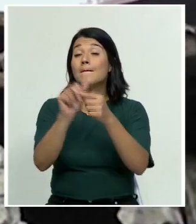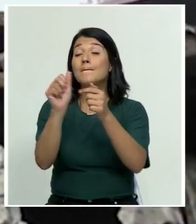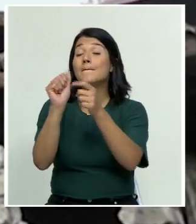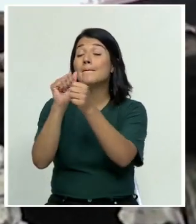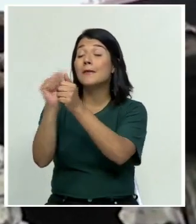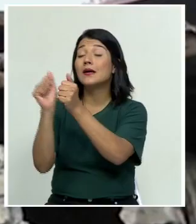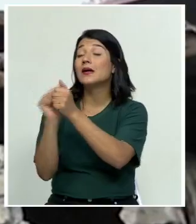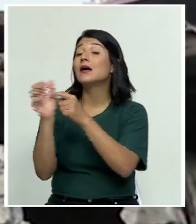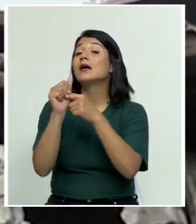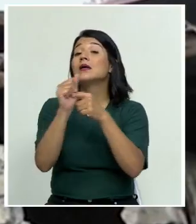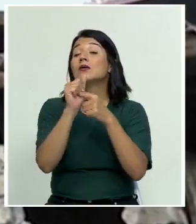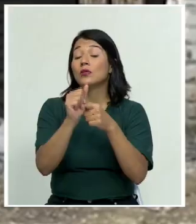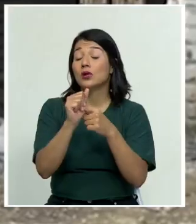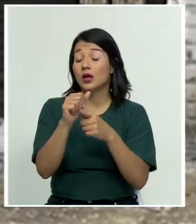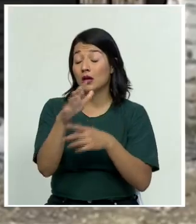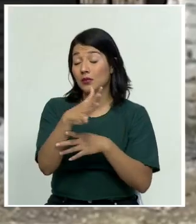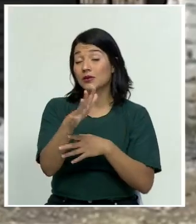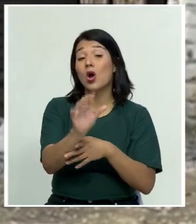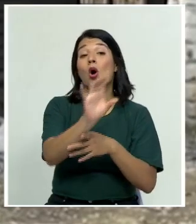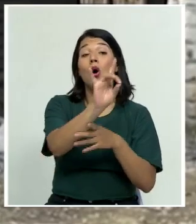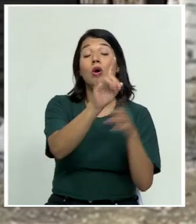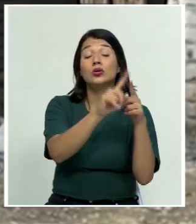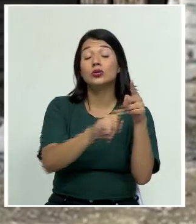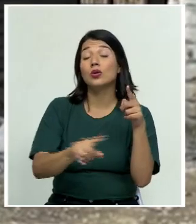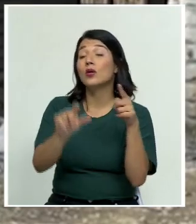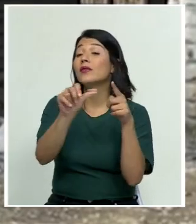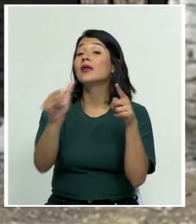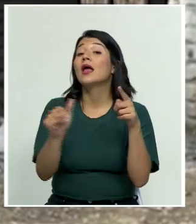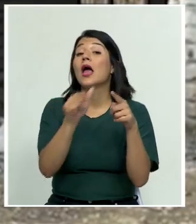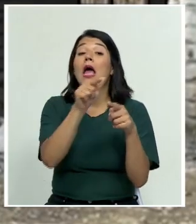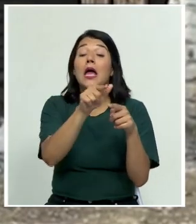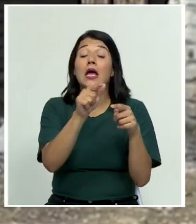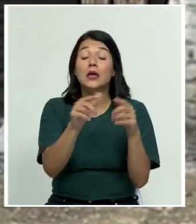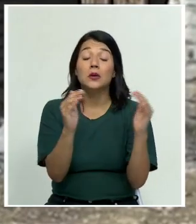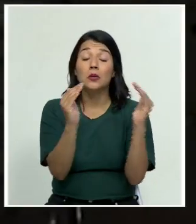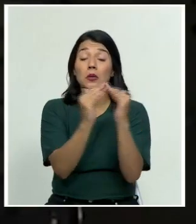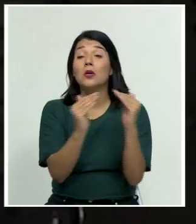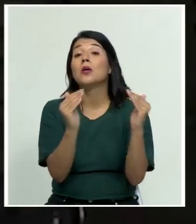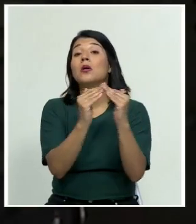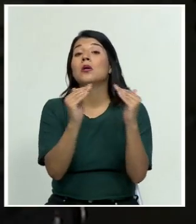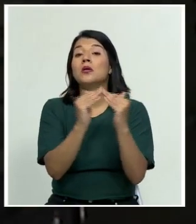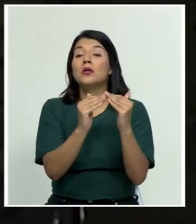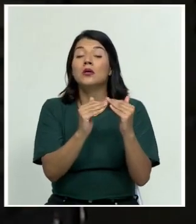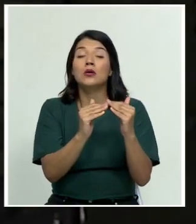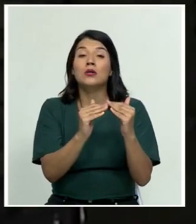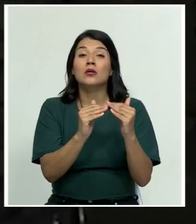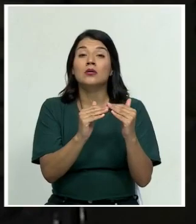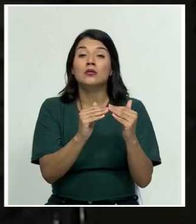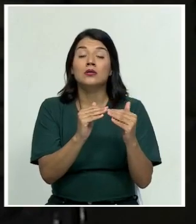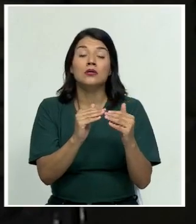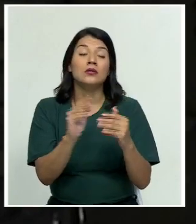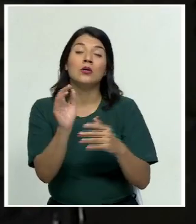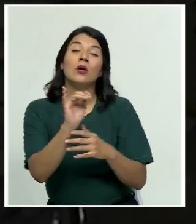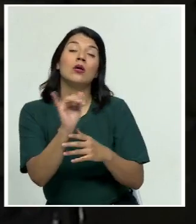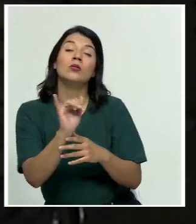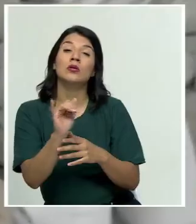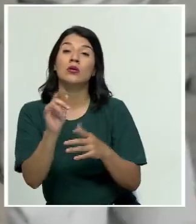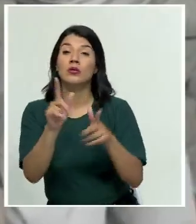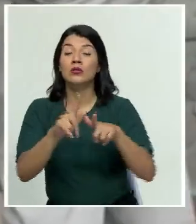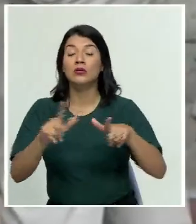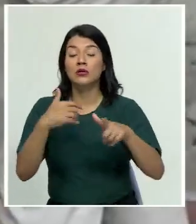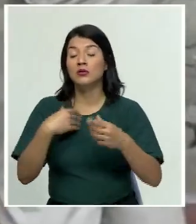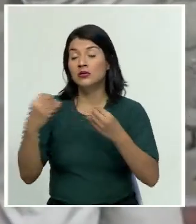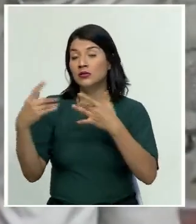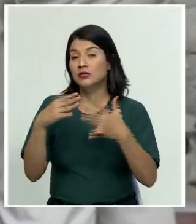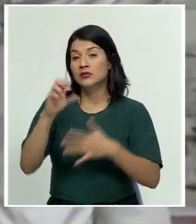casos, más de 8 sobre 10, esos niños y jóvenes viven en zonas donde un conflicto dura desde hace años, como Siria, República Democrática